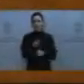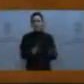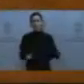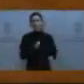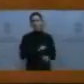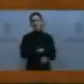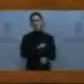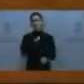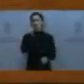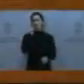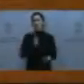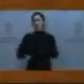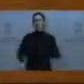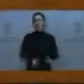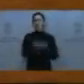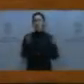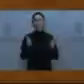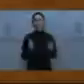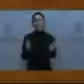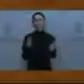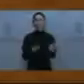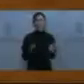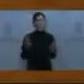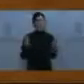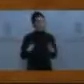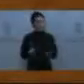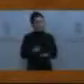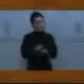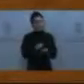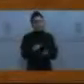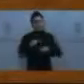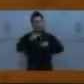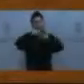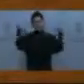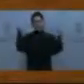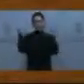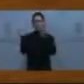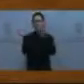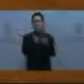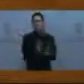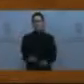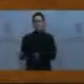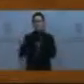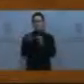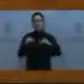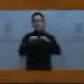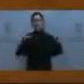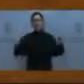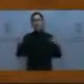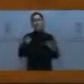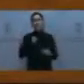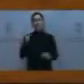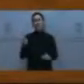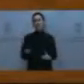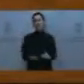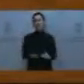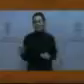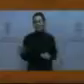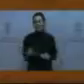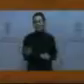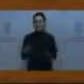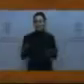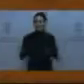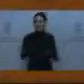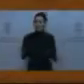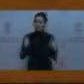con independencia del lugar donde residan, reciban los mismos servicios públicos, es decir, tengan igualdad de oportunidades. Por lo tanto, quizás